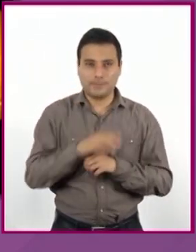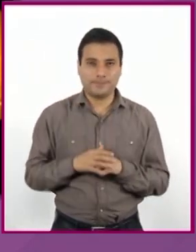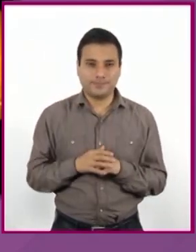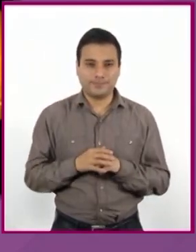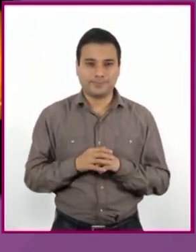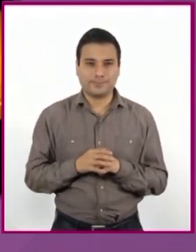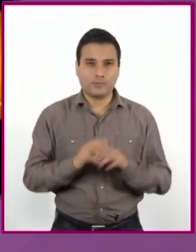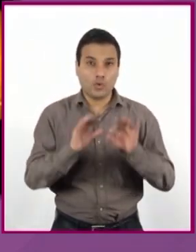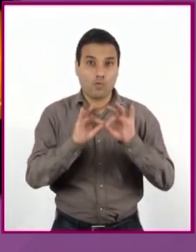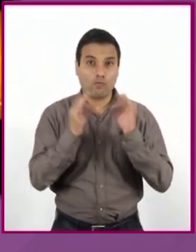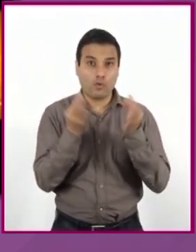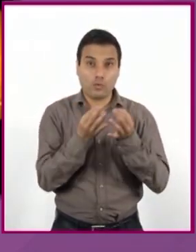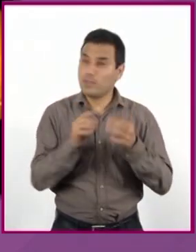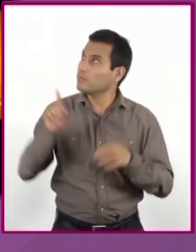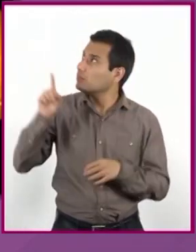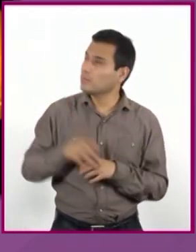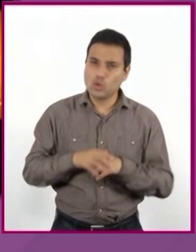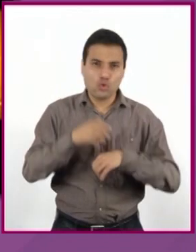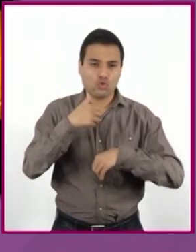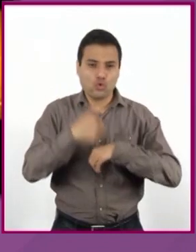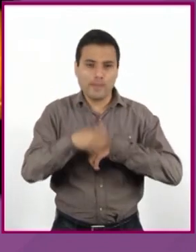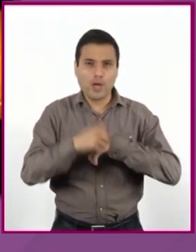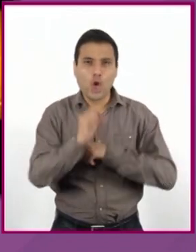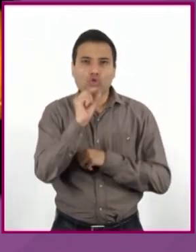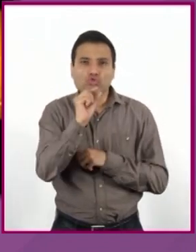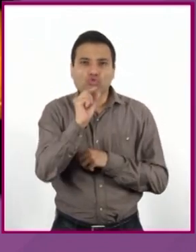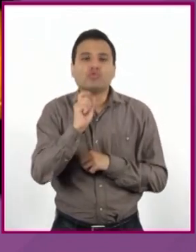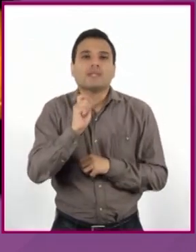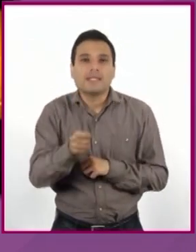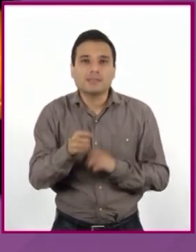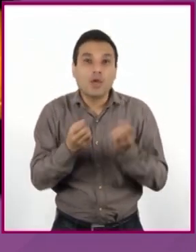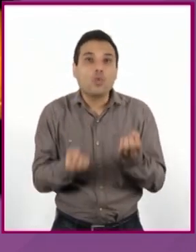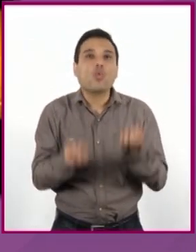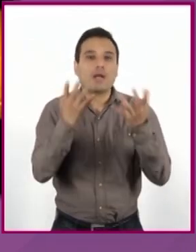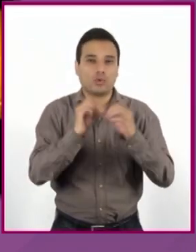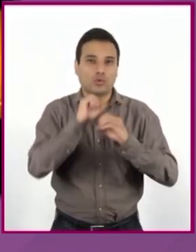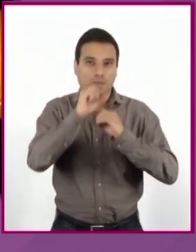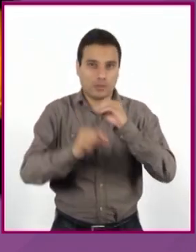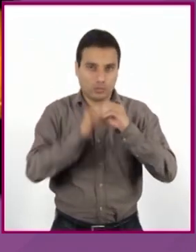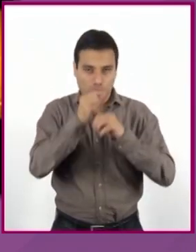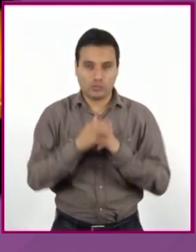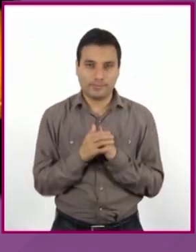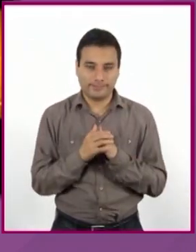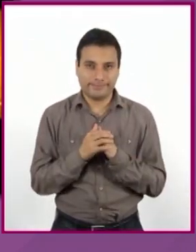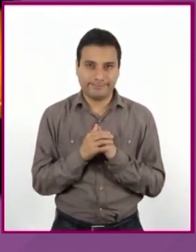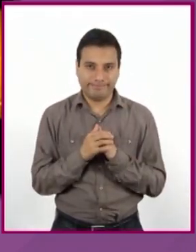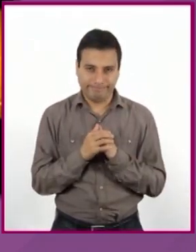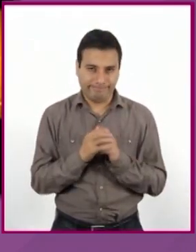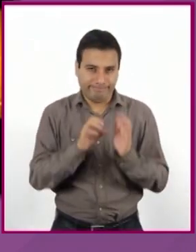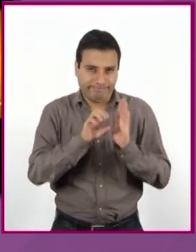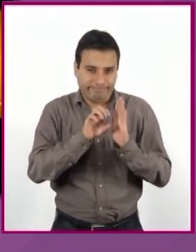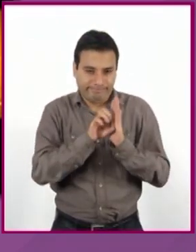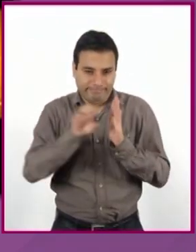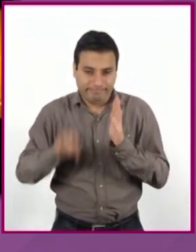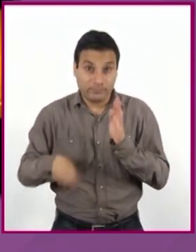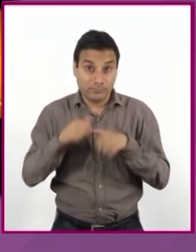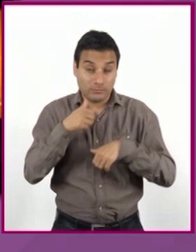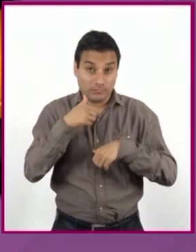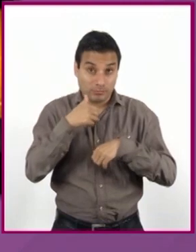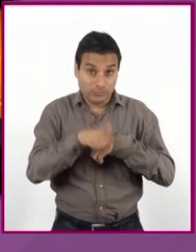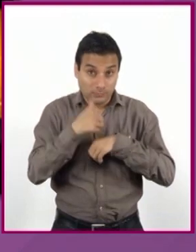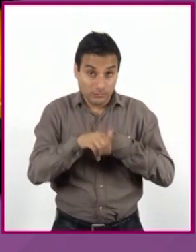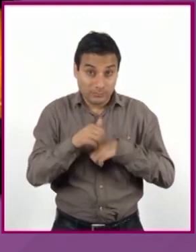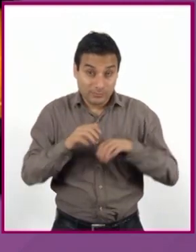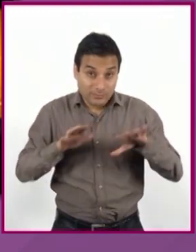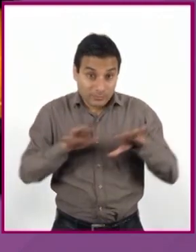fórmulas, los subíndices indican el número de átomos en el compuesto. Si la proporción de estos números cambia, entonces